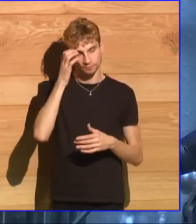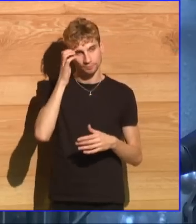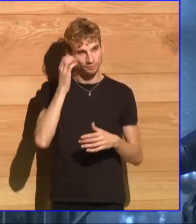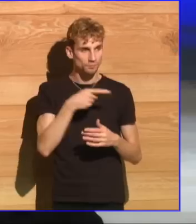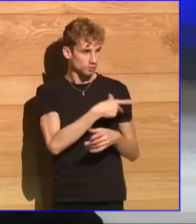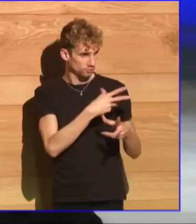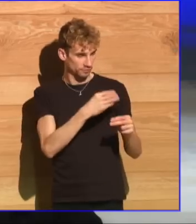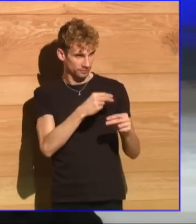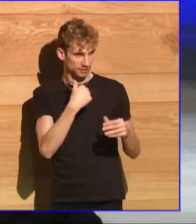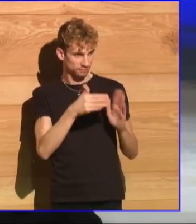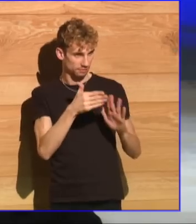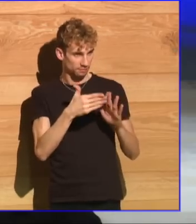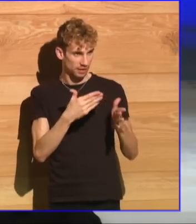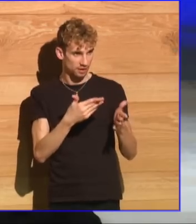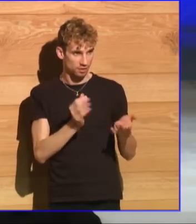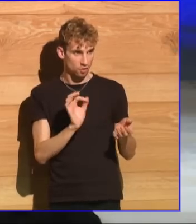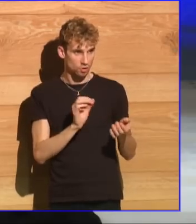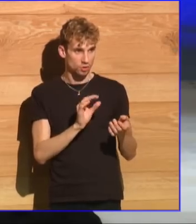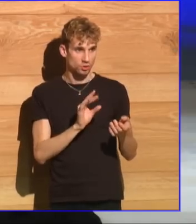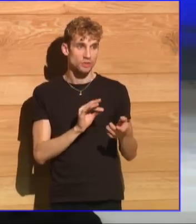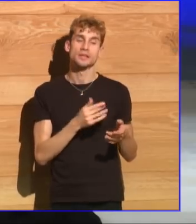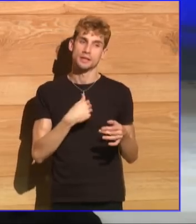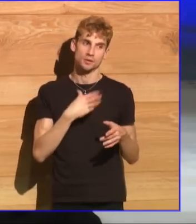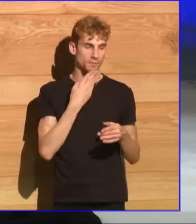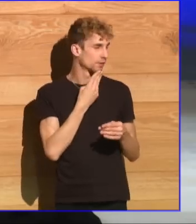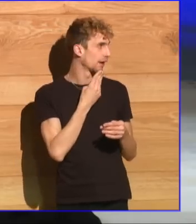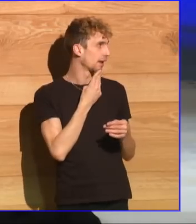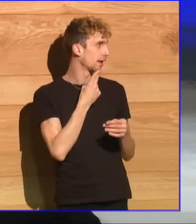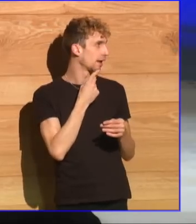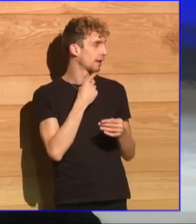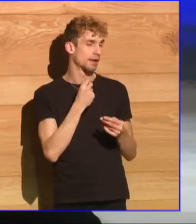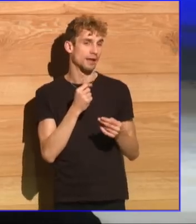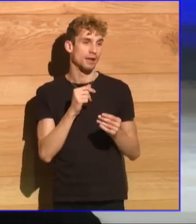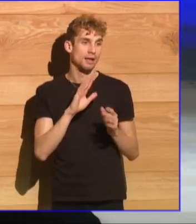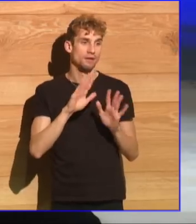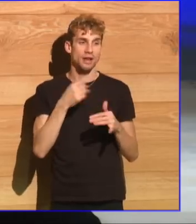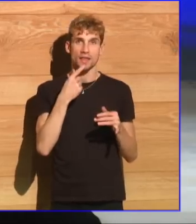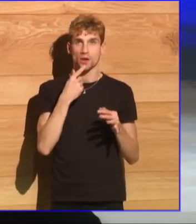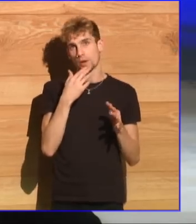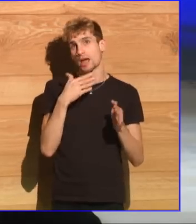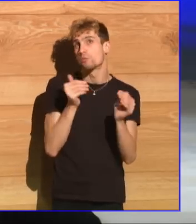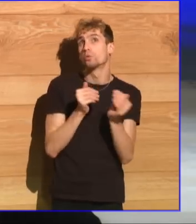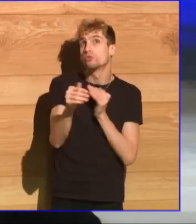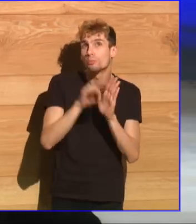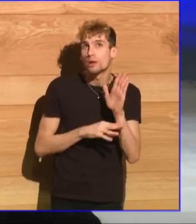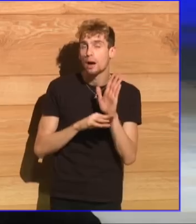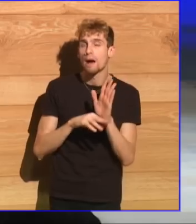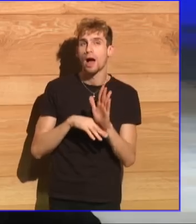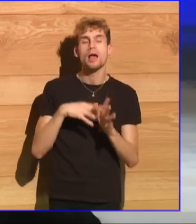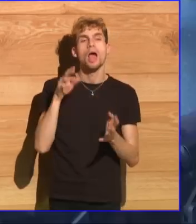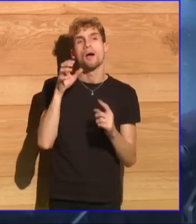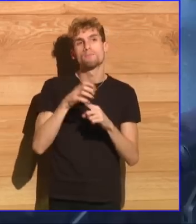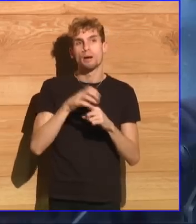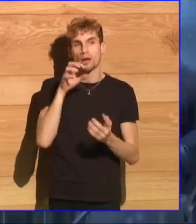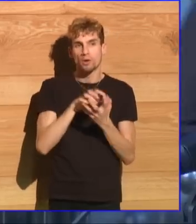estás terminando. Me notas el tono. Generamos el cliffhanger Es que de te pone- hablaremos de Parque Jurásico en el próximo Spielberg, ¿no?